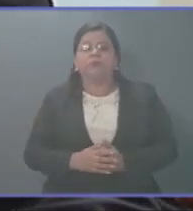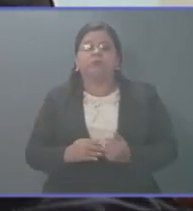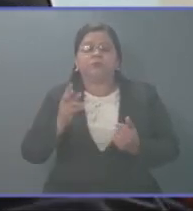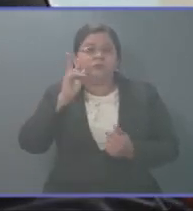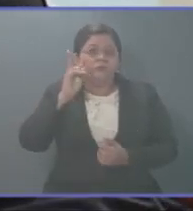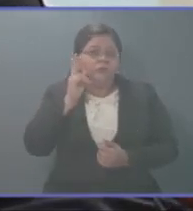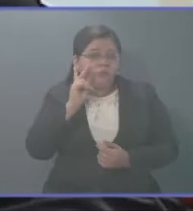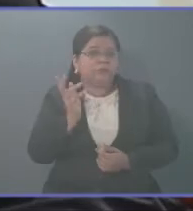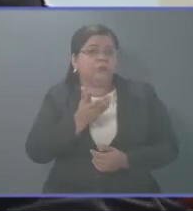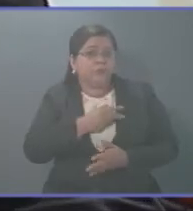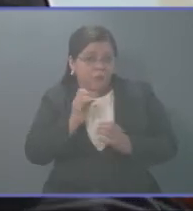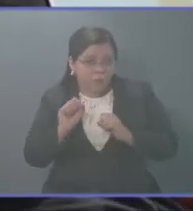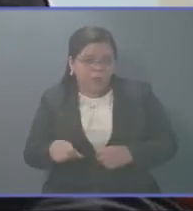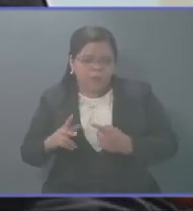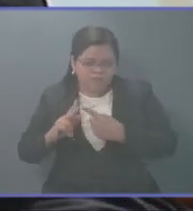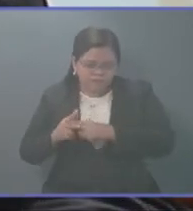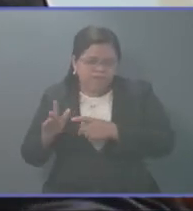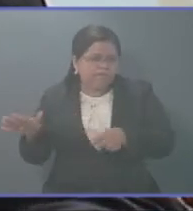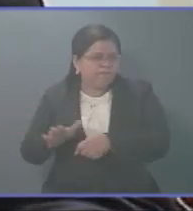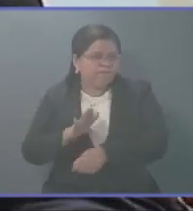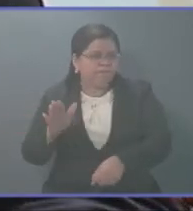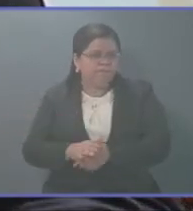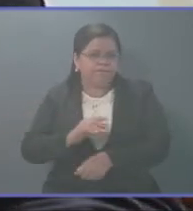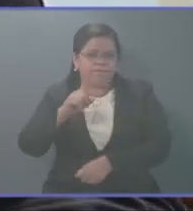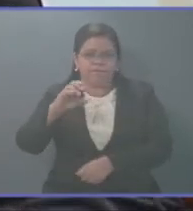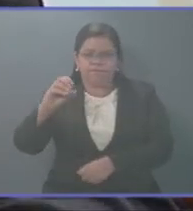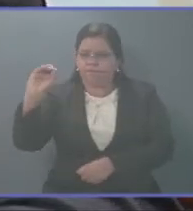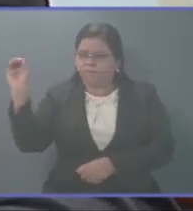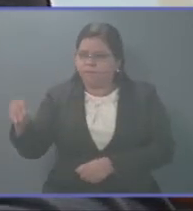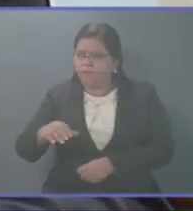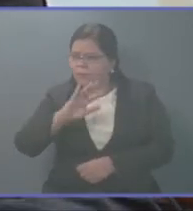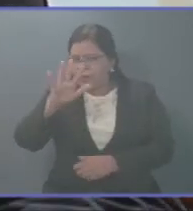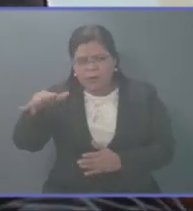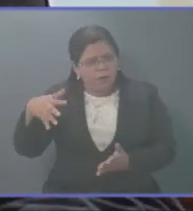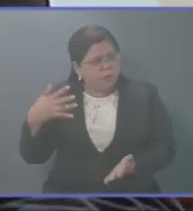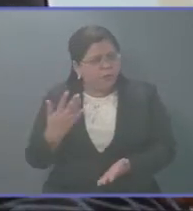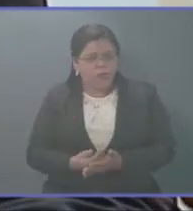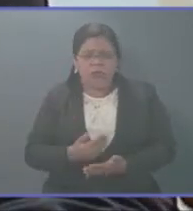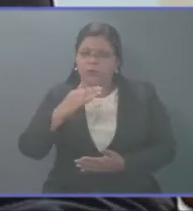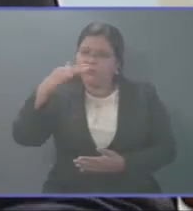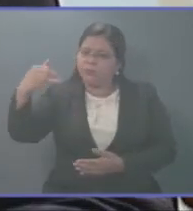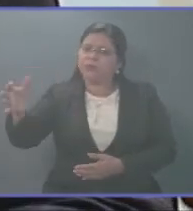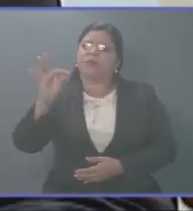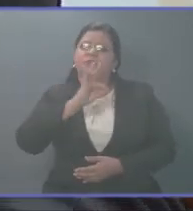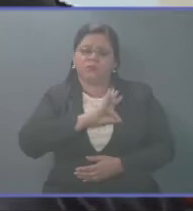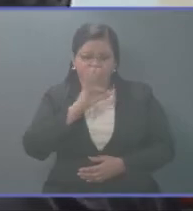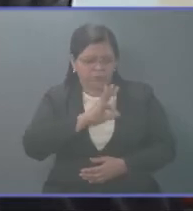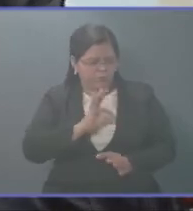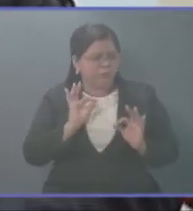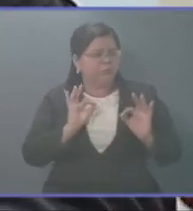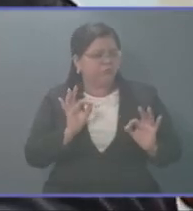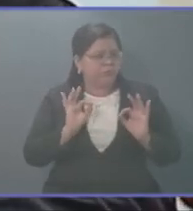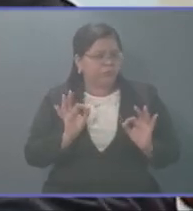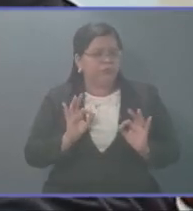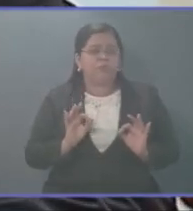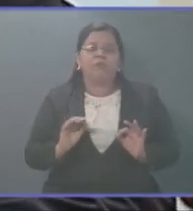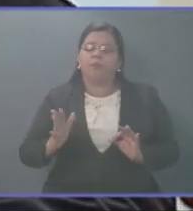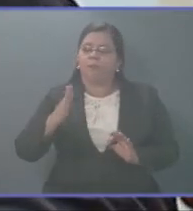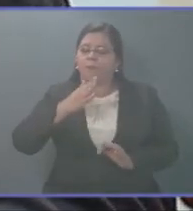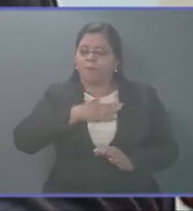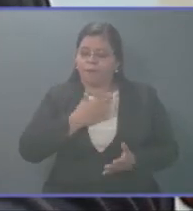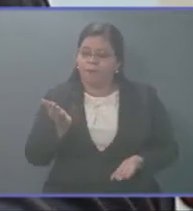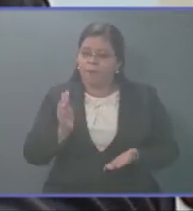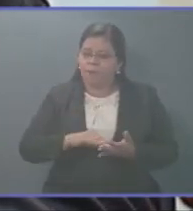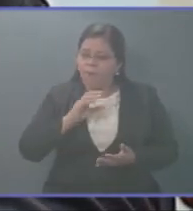si la lográramos echar a andar en su totalidad, todo el pueblo se va a ver beneficiado. Por eso reitero mi pregunta: